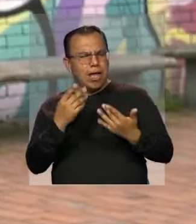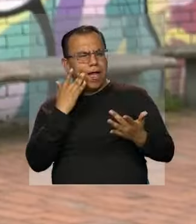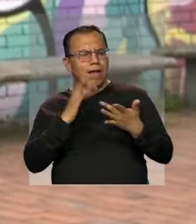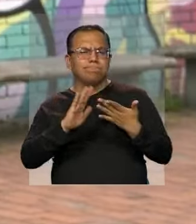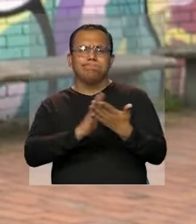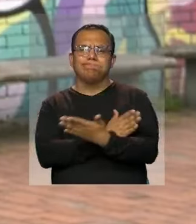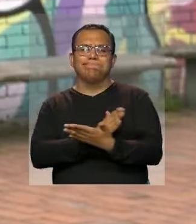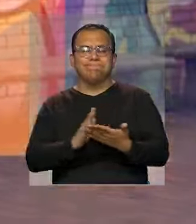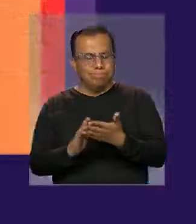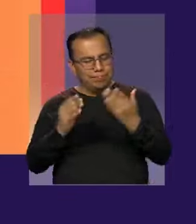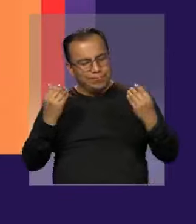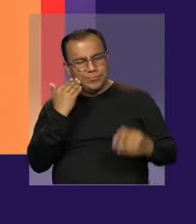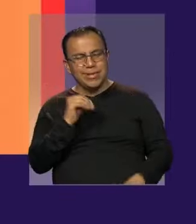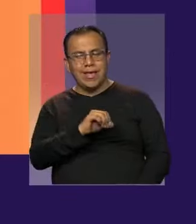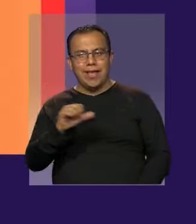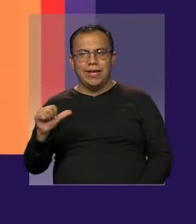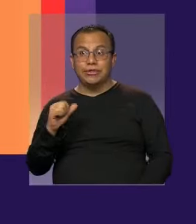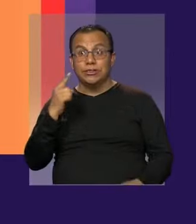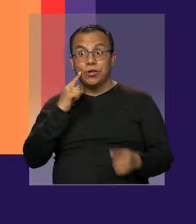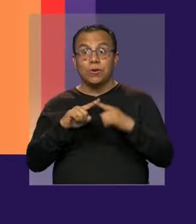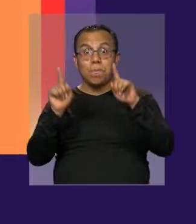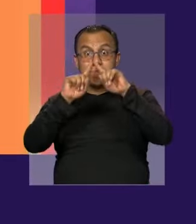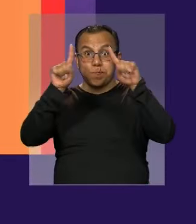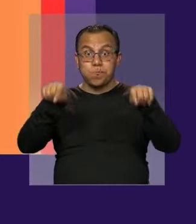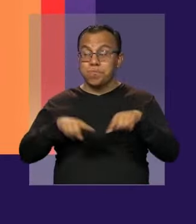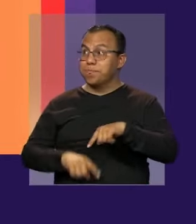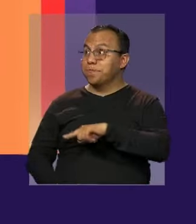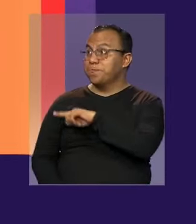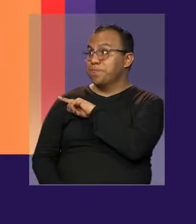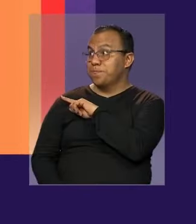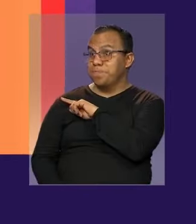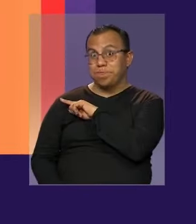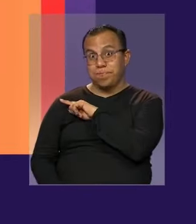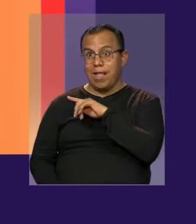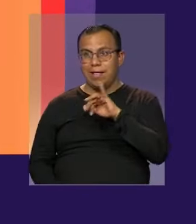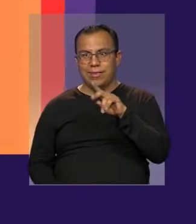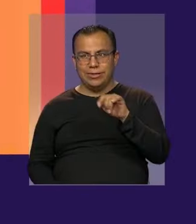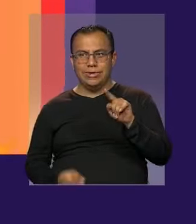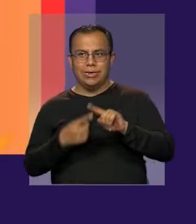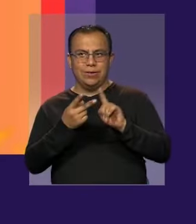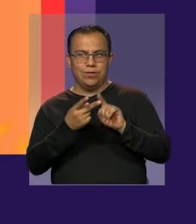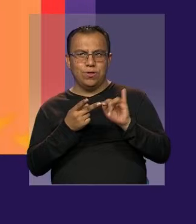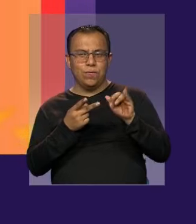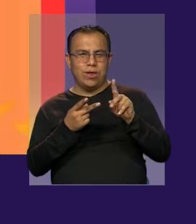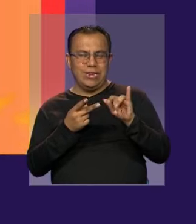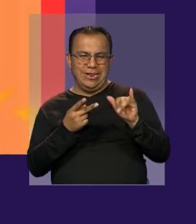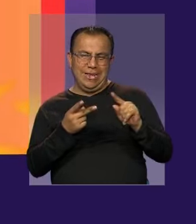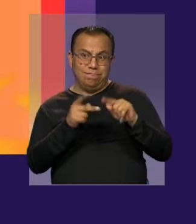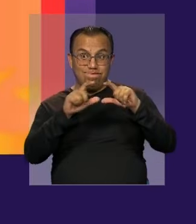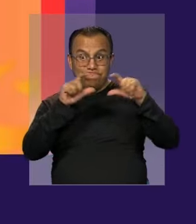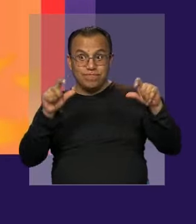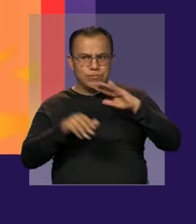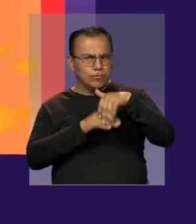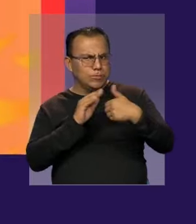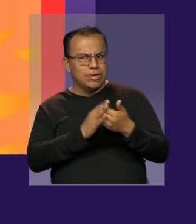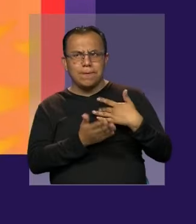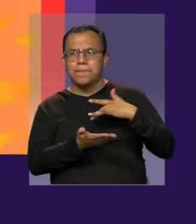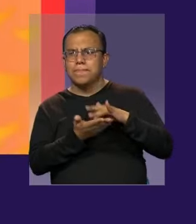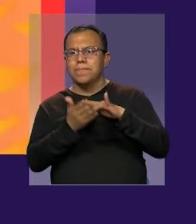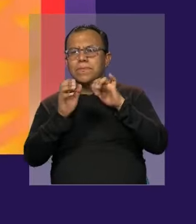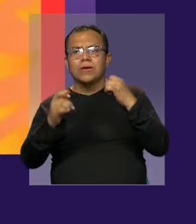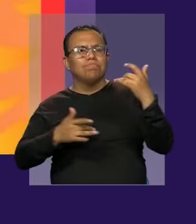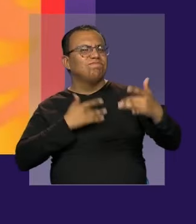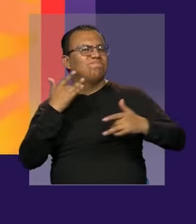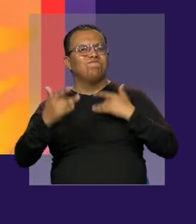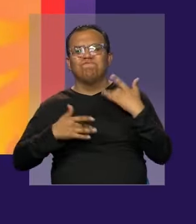música hecha por mujeres. En este evento se presentarán Andreín Colombia, Kratz y Juanine, y todas las participantes podrán disfrutar